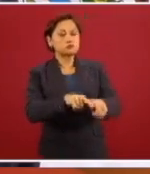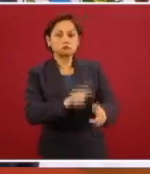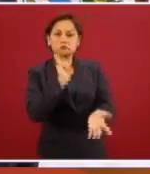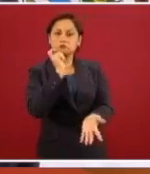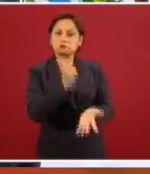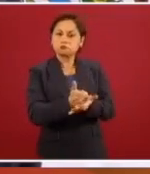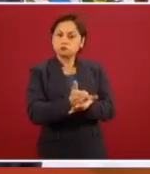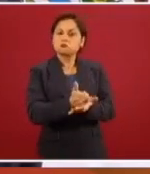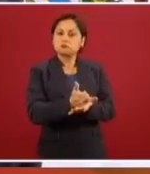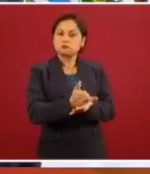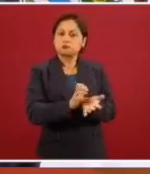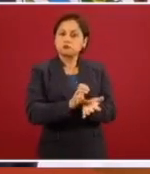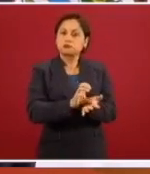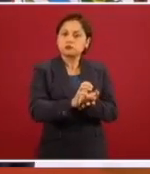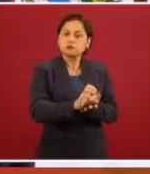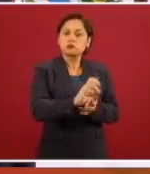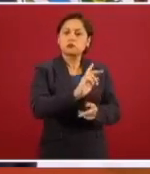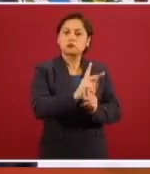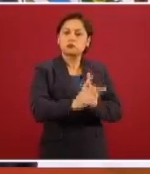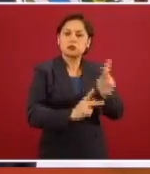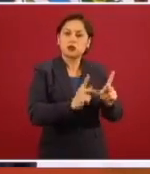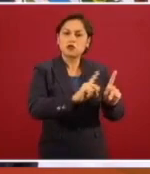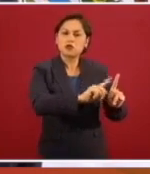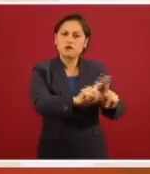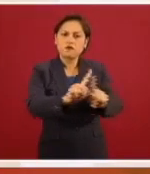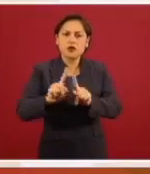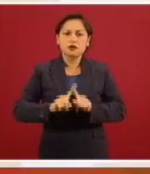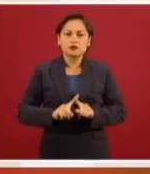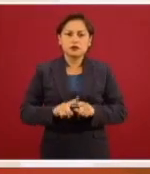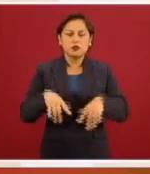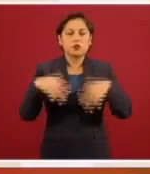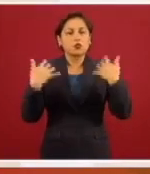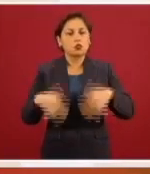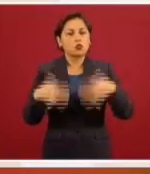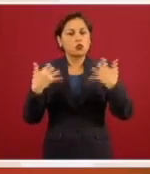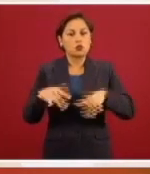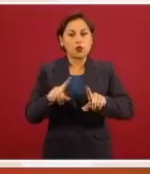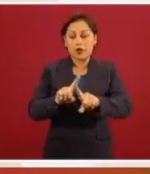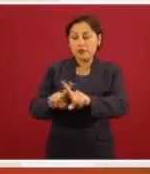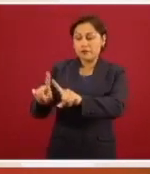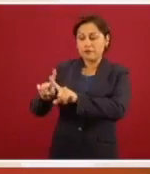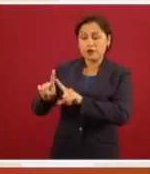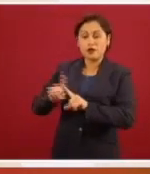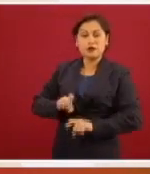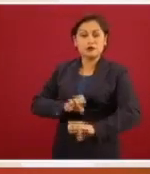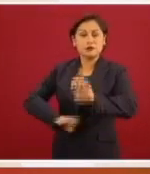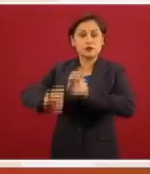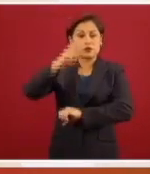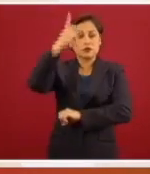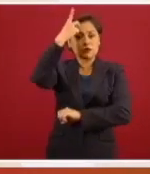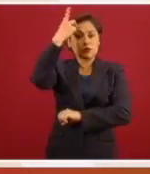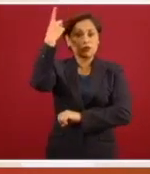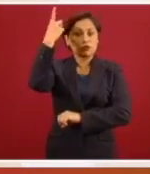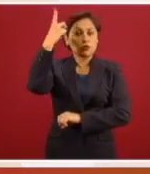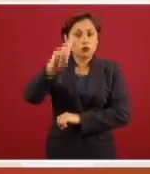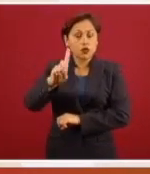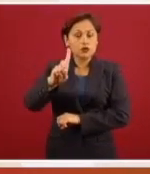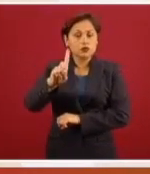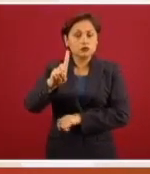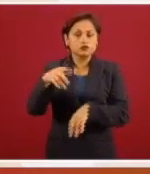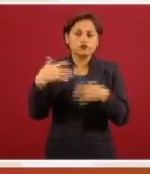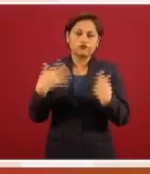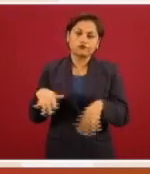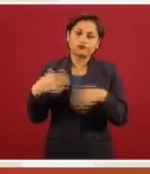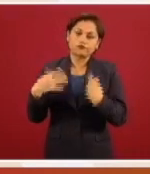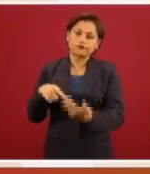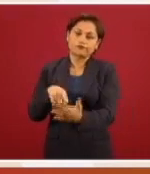trabajadores. Están demostrando muchos empresarios su humanismo, su